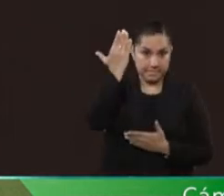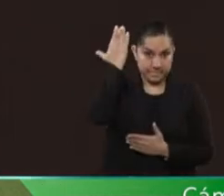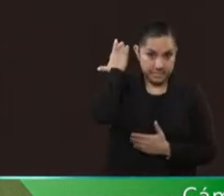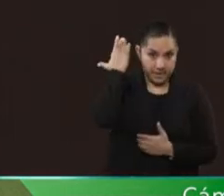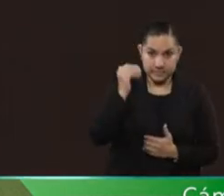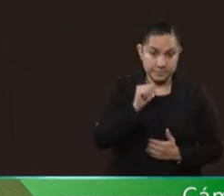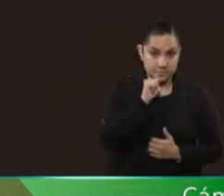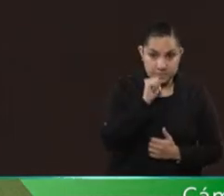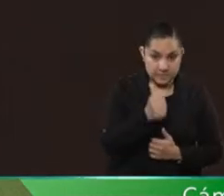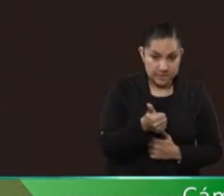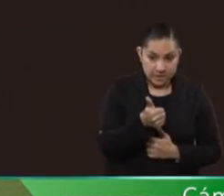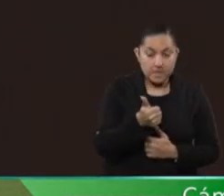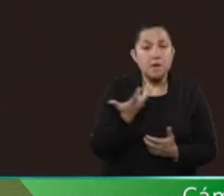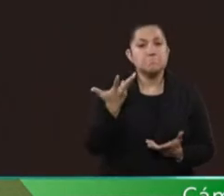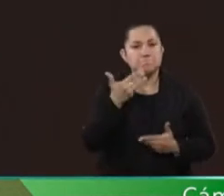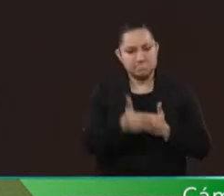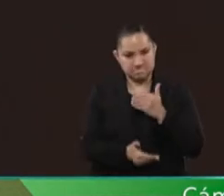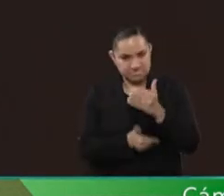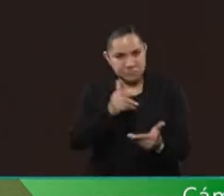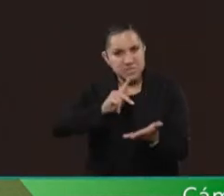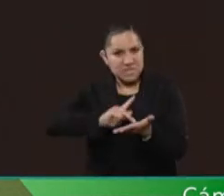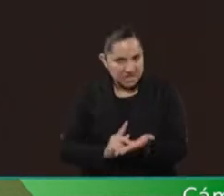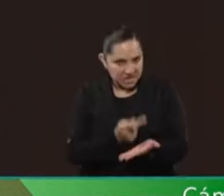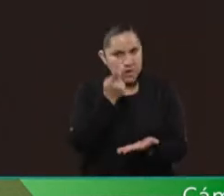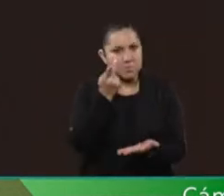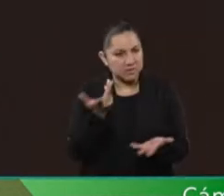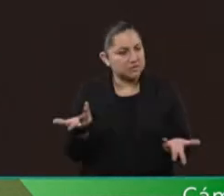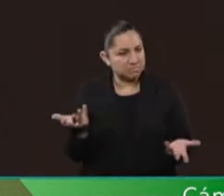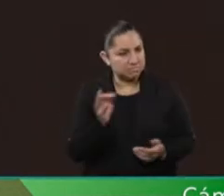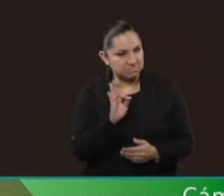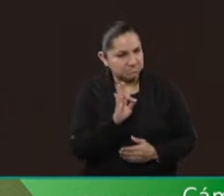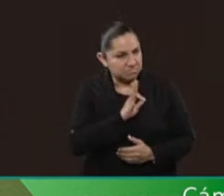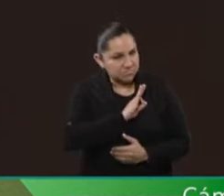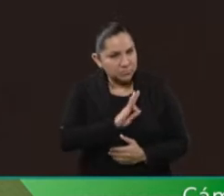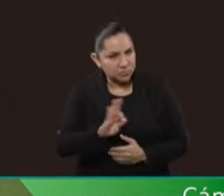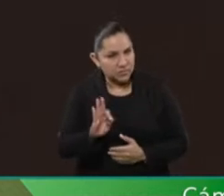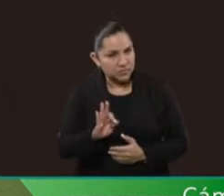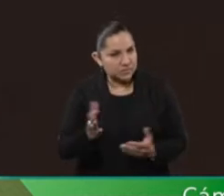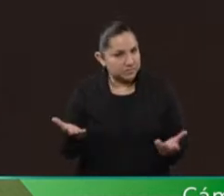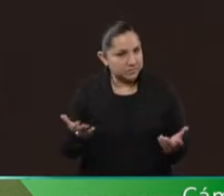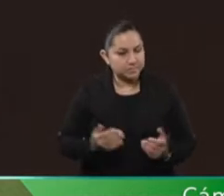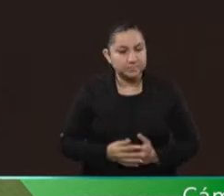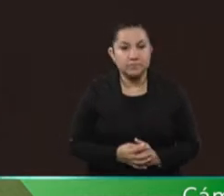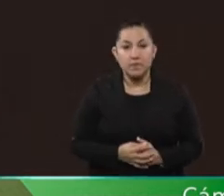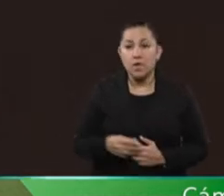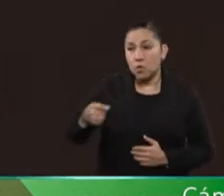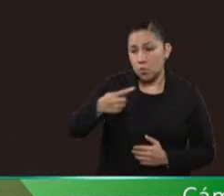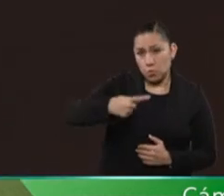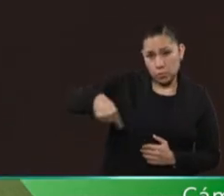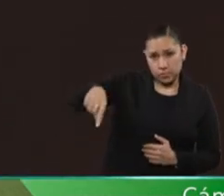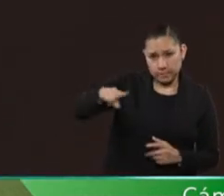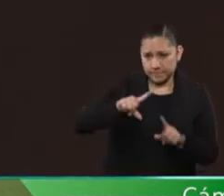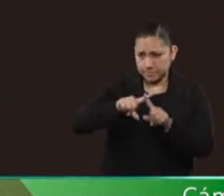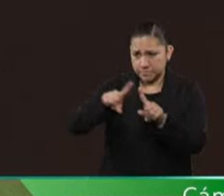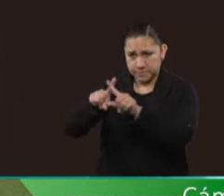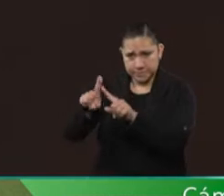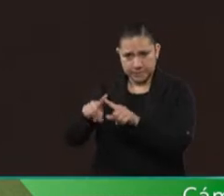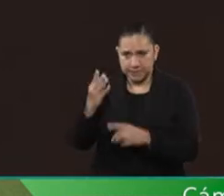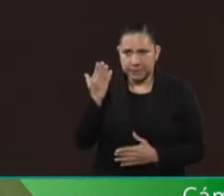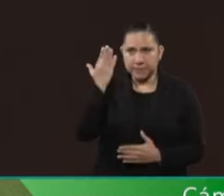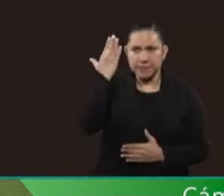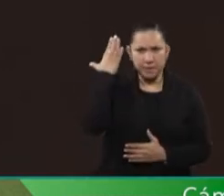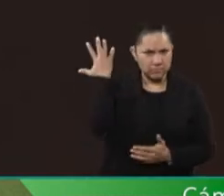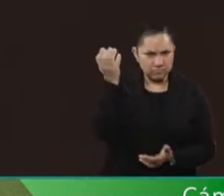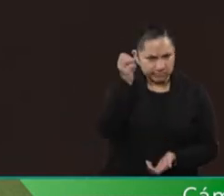repetirlo quedó atrás han perdido la memoria